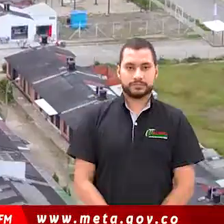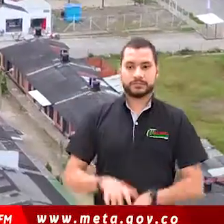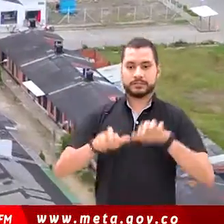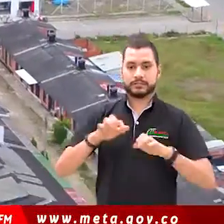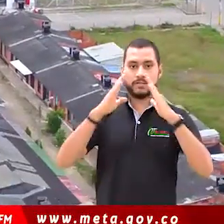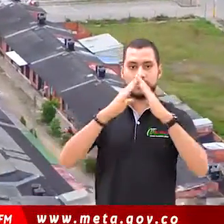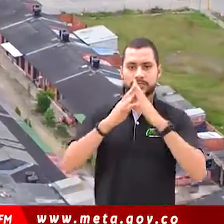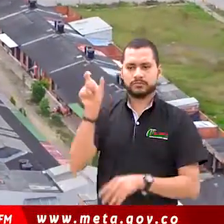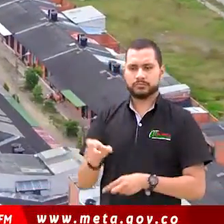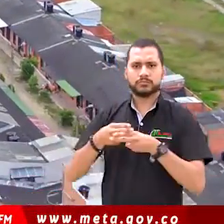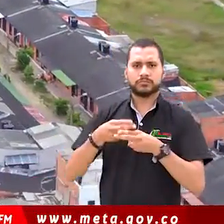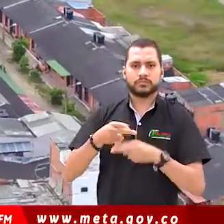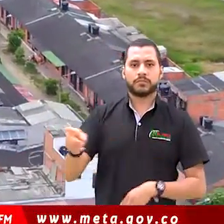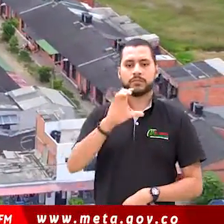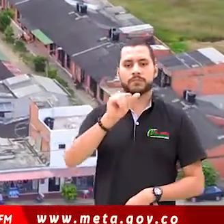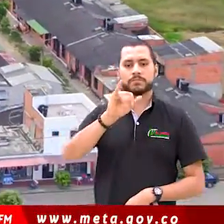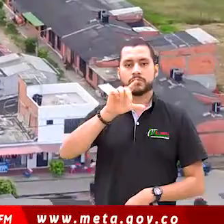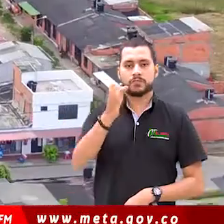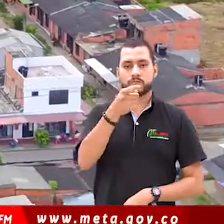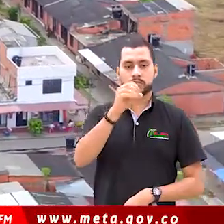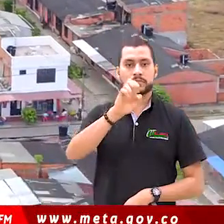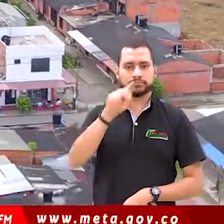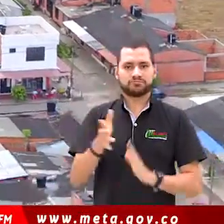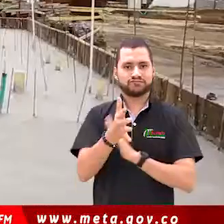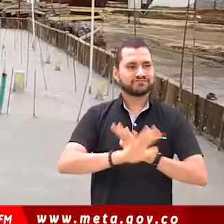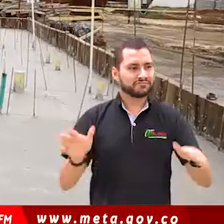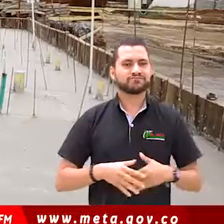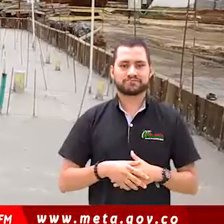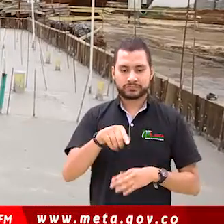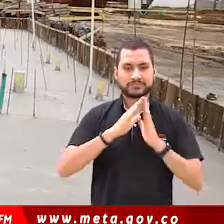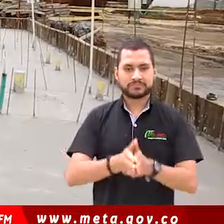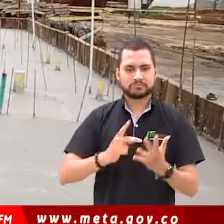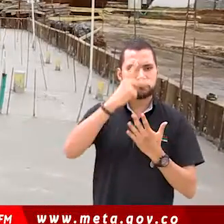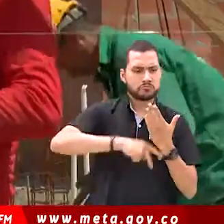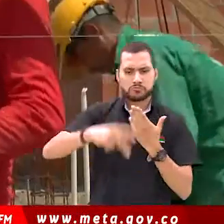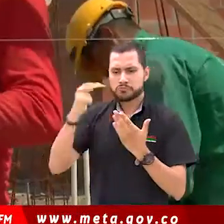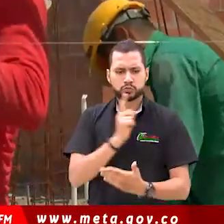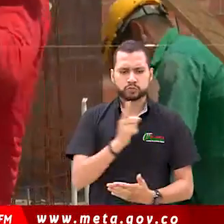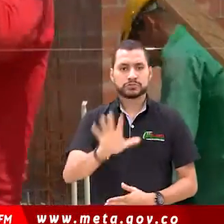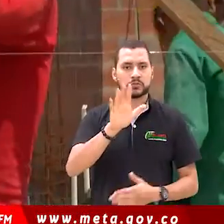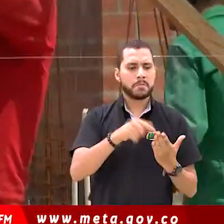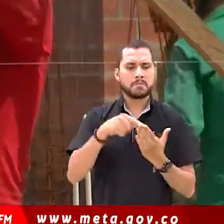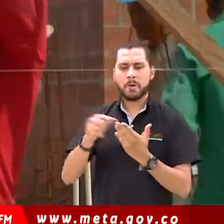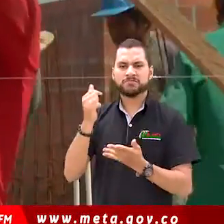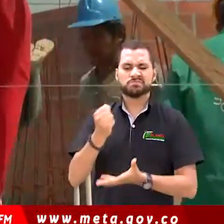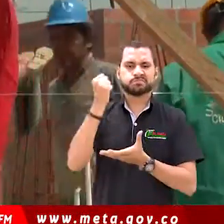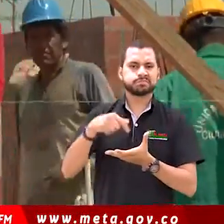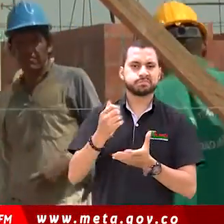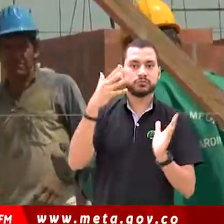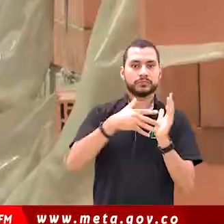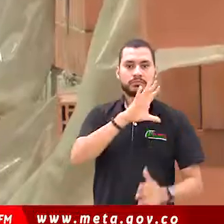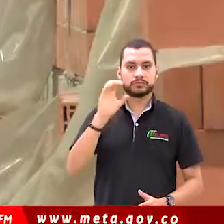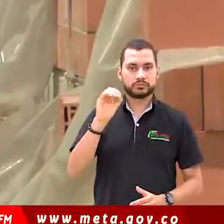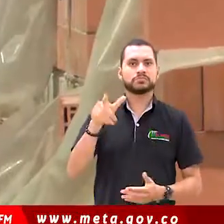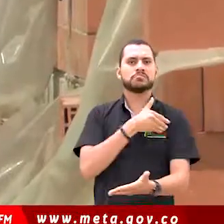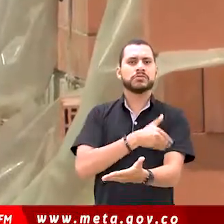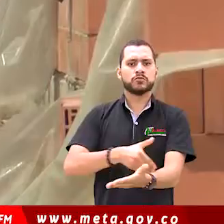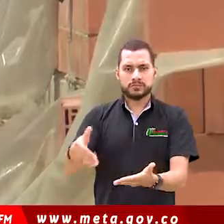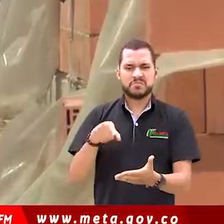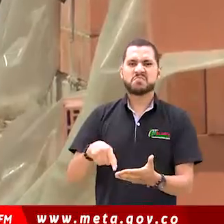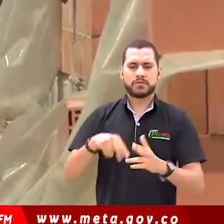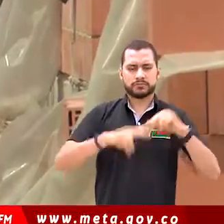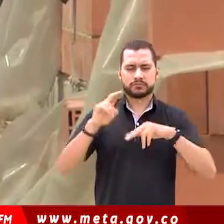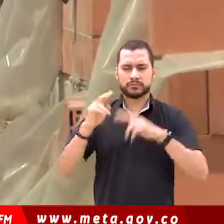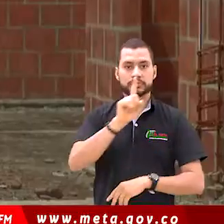fotovoltaicos. Con inversión de 5.550 millones de pesos, en diciembre se adjudicarán contratos para construir 143 viviendas en